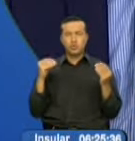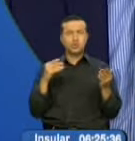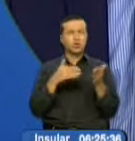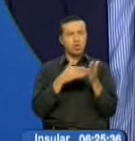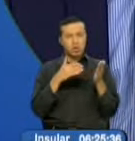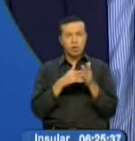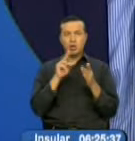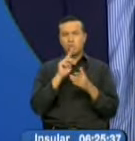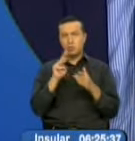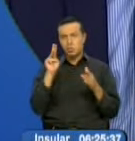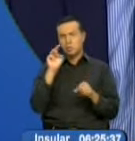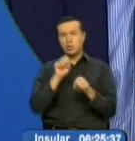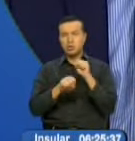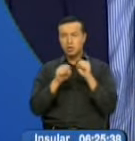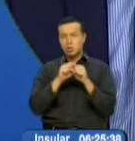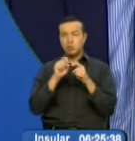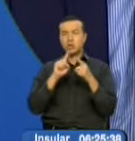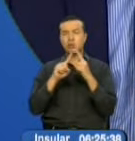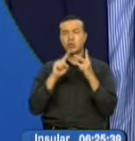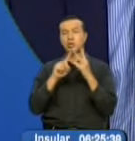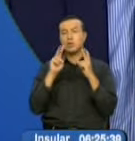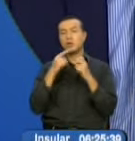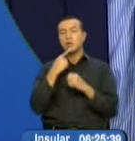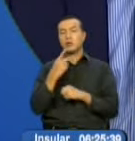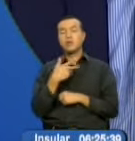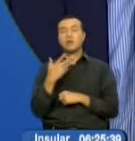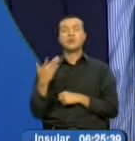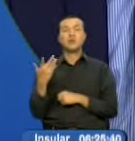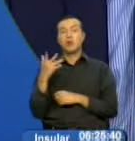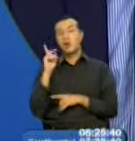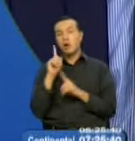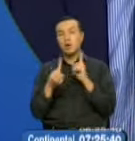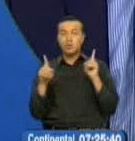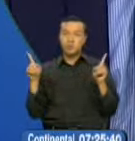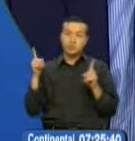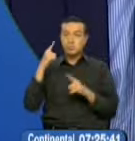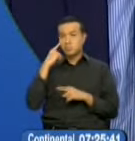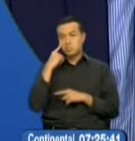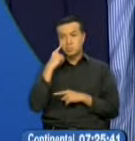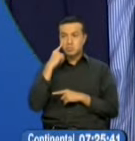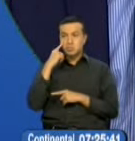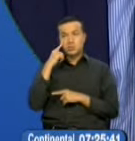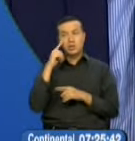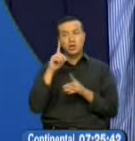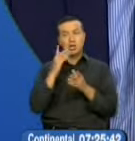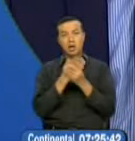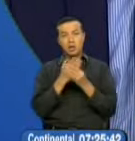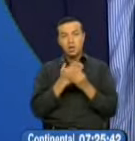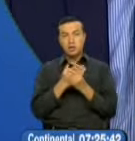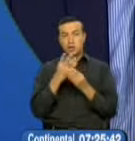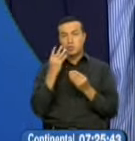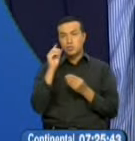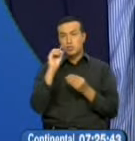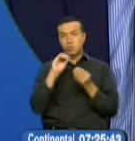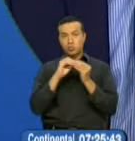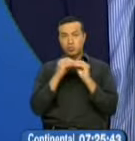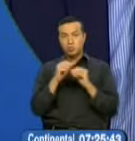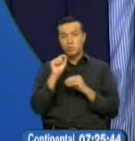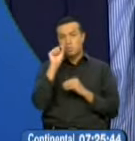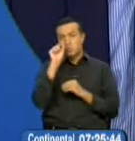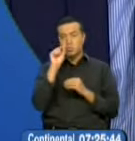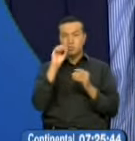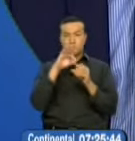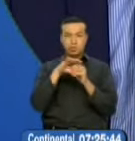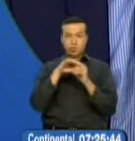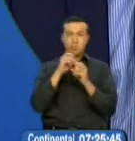apagón electrónico, lo del hecho de que supuestamente hay ciertas tendencias en cierto número de actas que tienen pocos